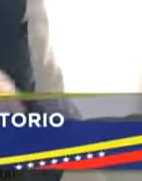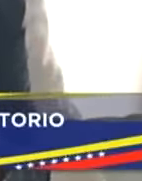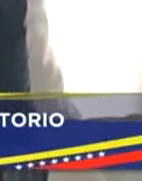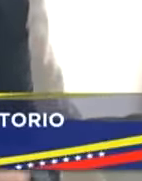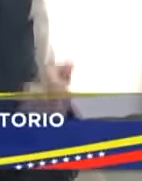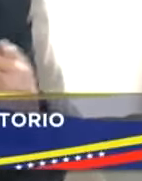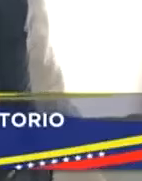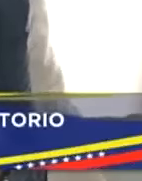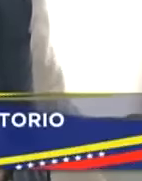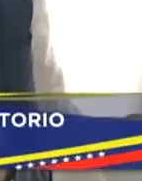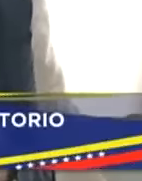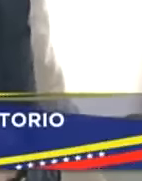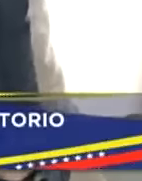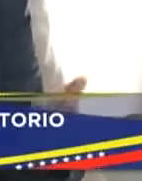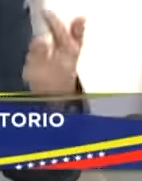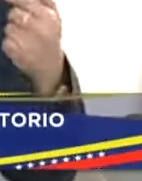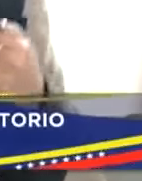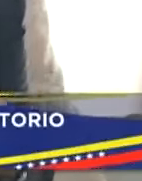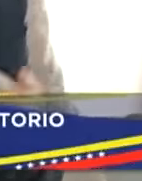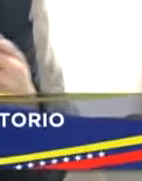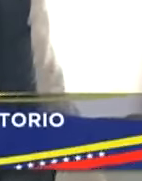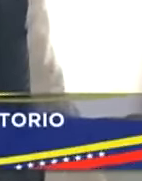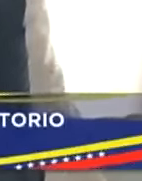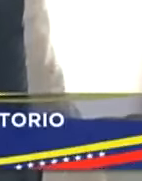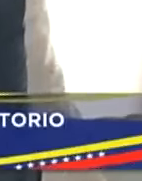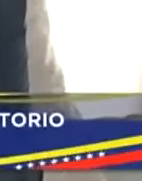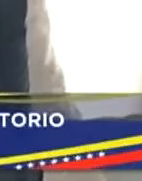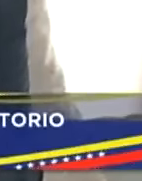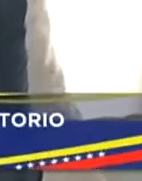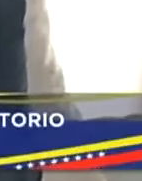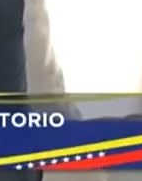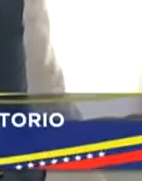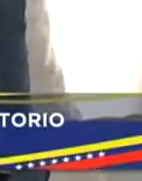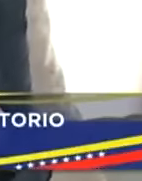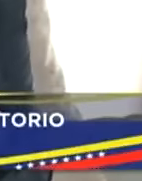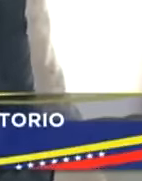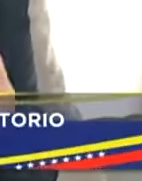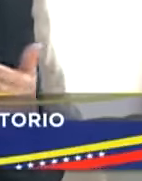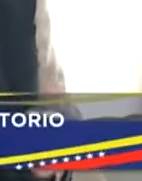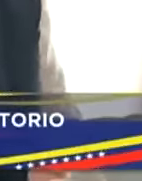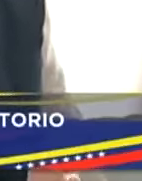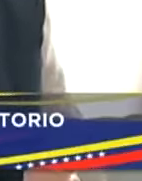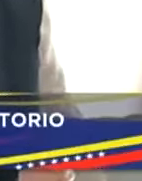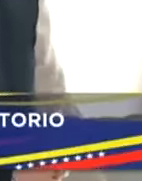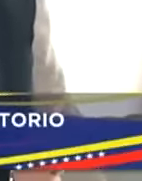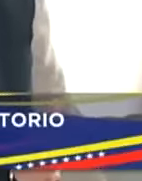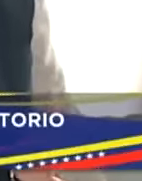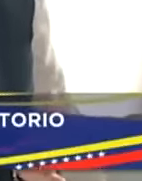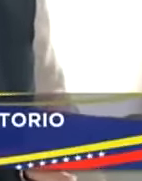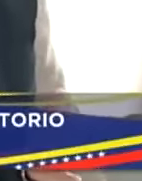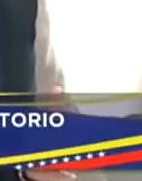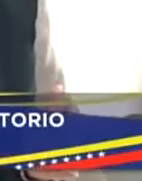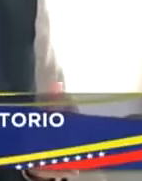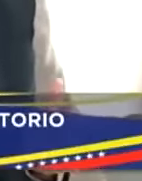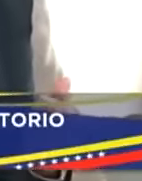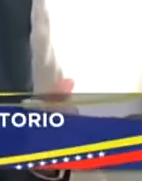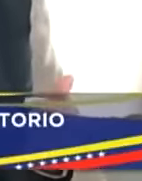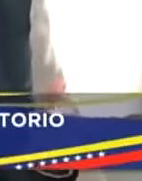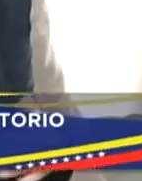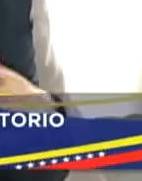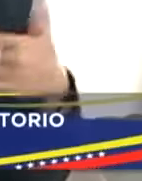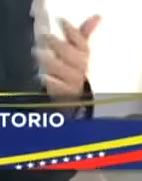oro, tenemos derecho a exportar el gas, que son las riquezas naturales de nuestro país. Así que Es un gran éxito para nuestro país,